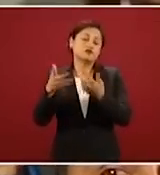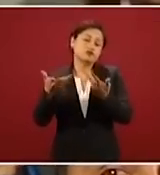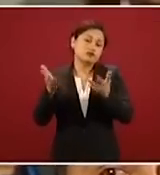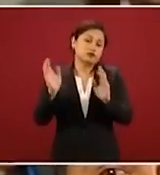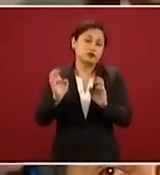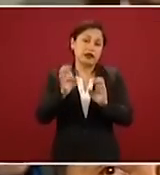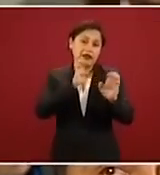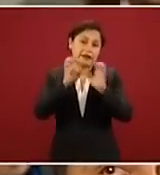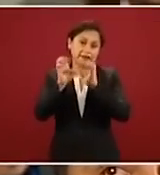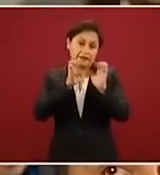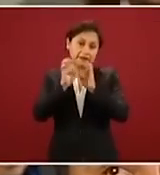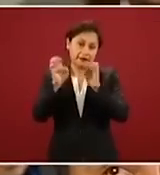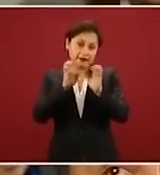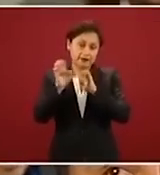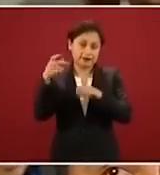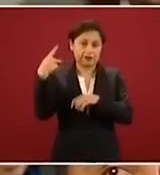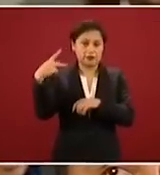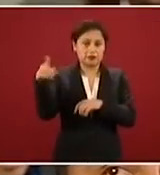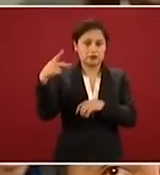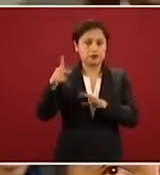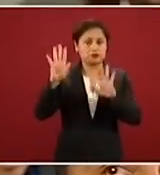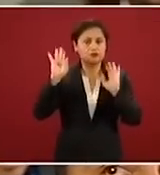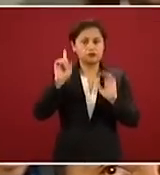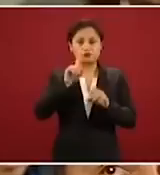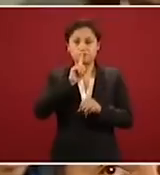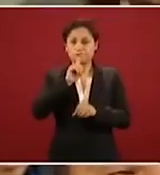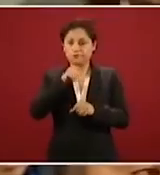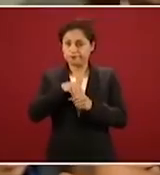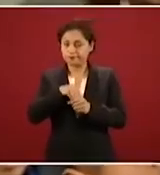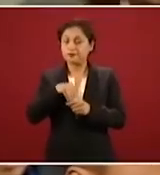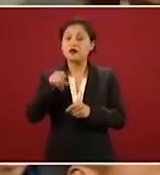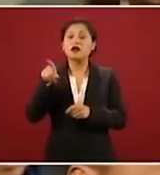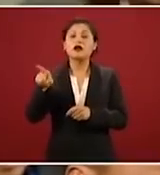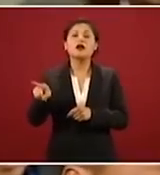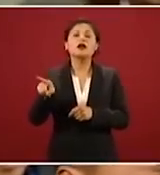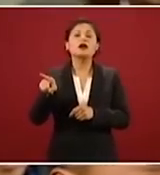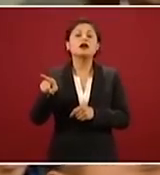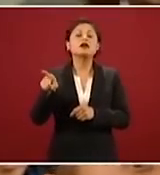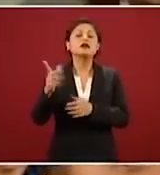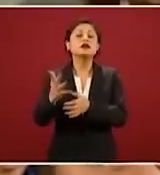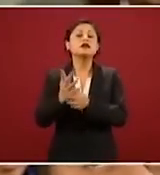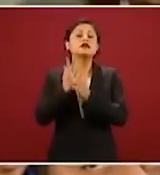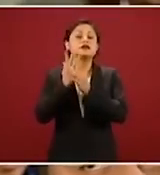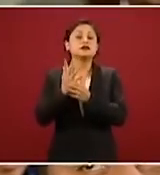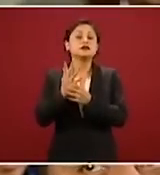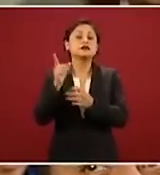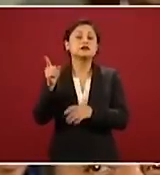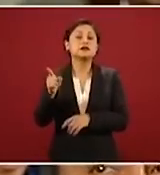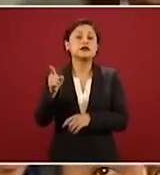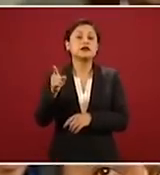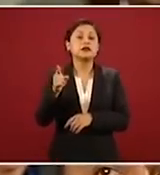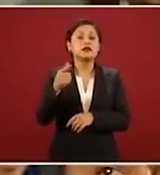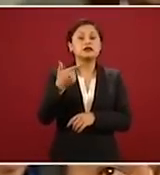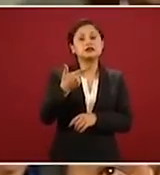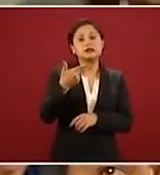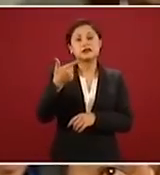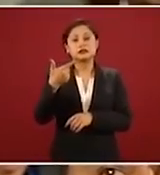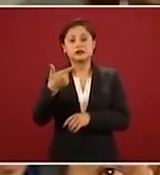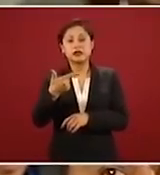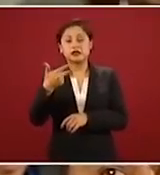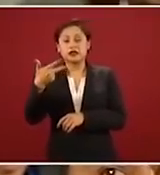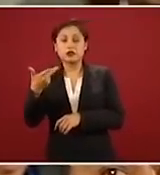omitimos su nombre, distorsionamos su voz, pero él refiere que 7 u 8 días después de que su gobierno